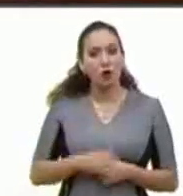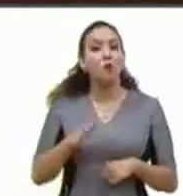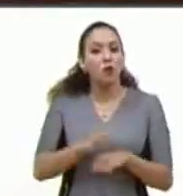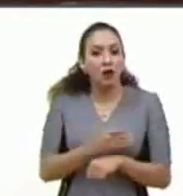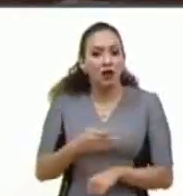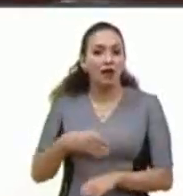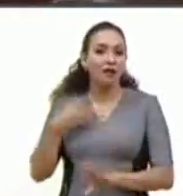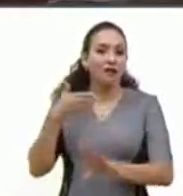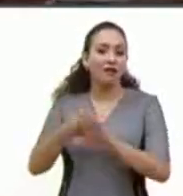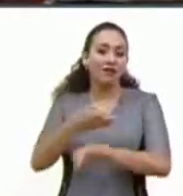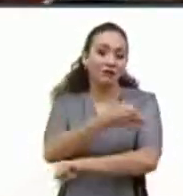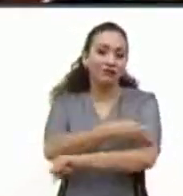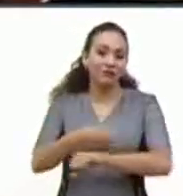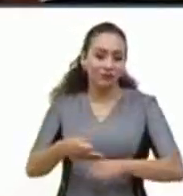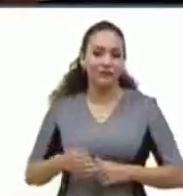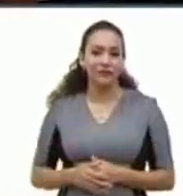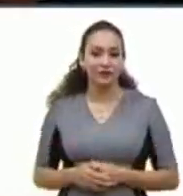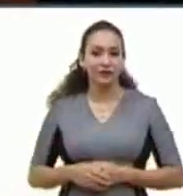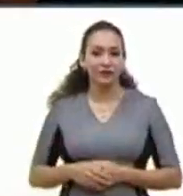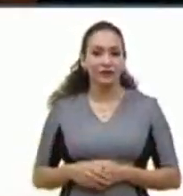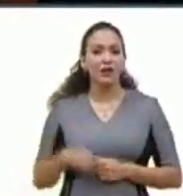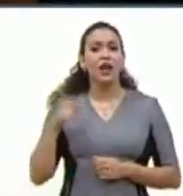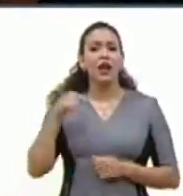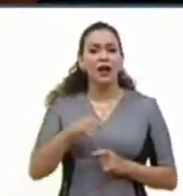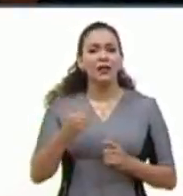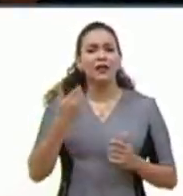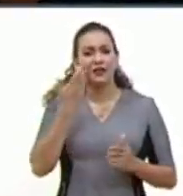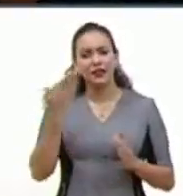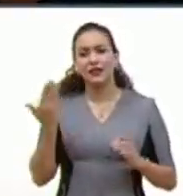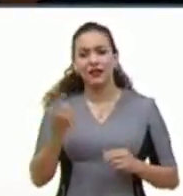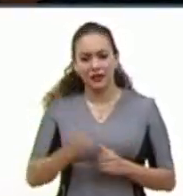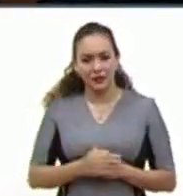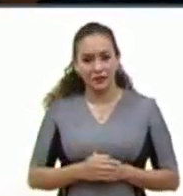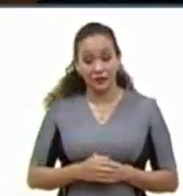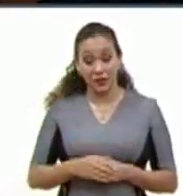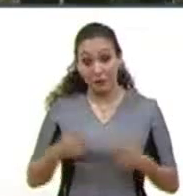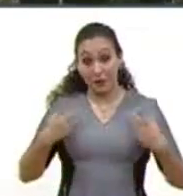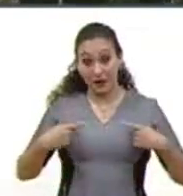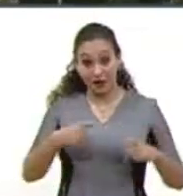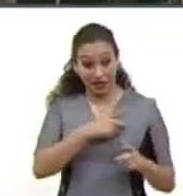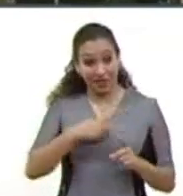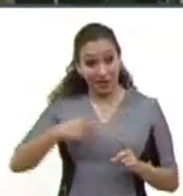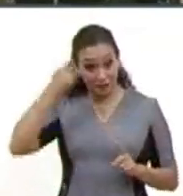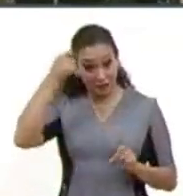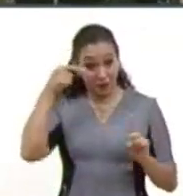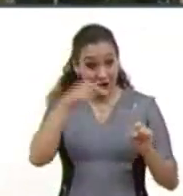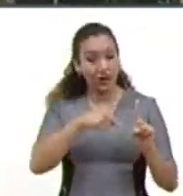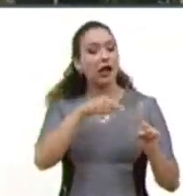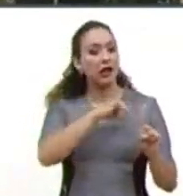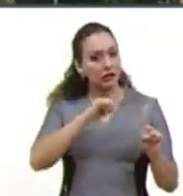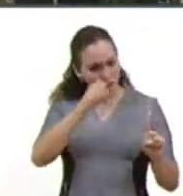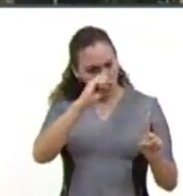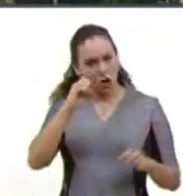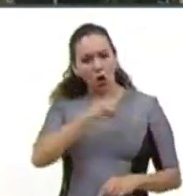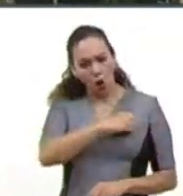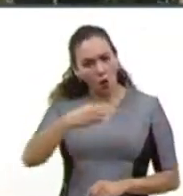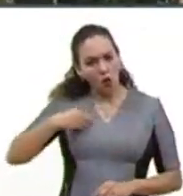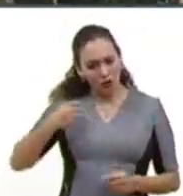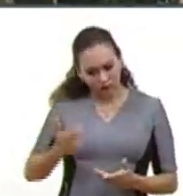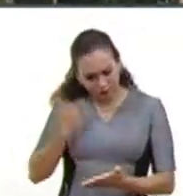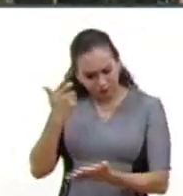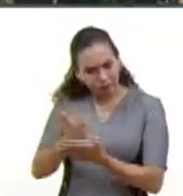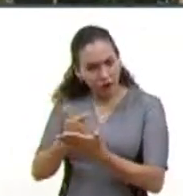entidad. Indicó que la medida busca asegurar que los deudores alimentarios cumplan con su obligación de proveer lo necesario para